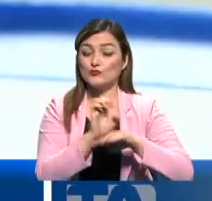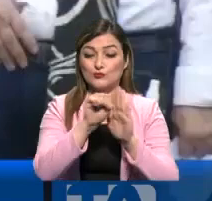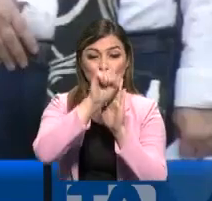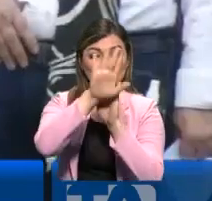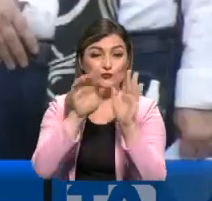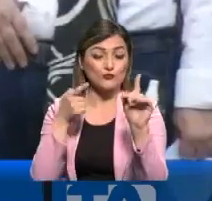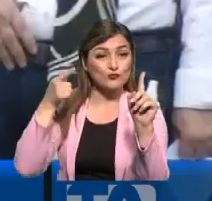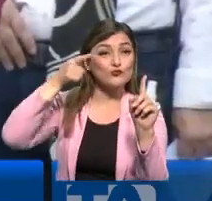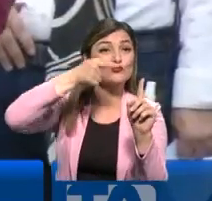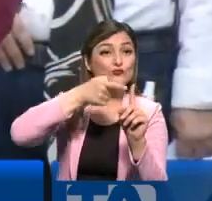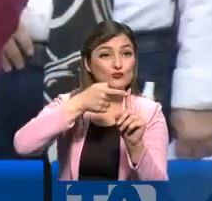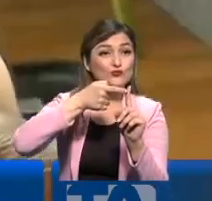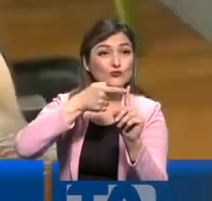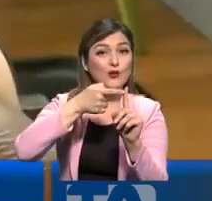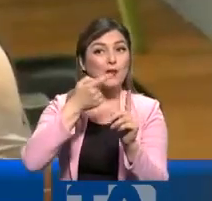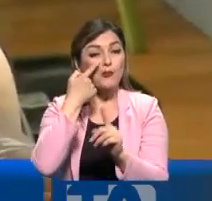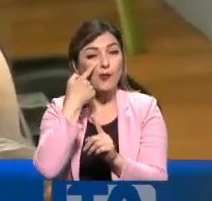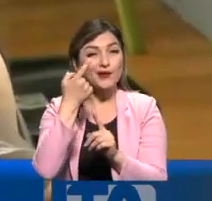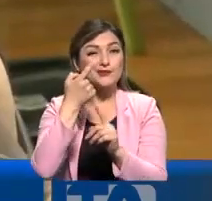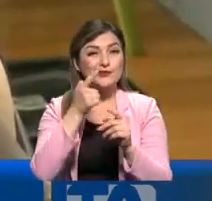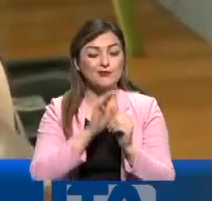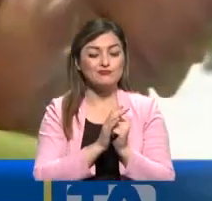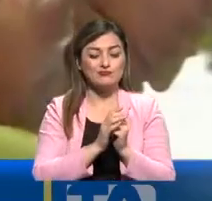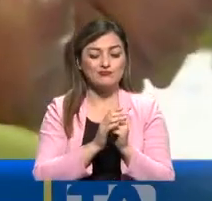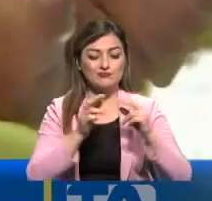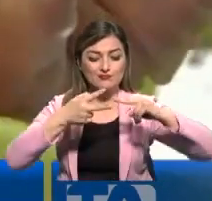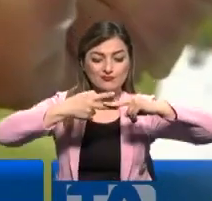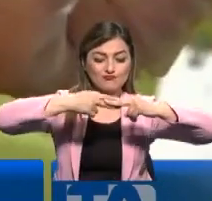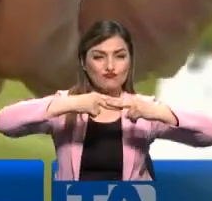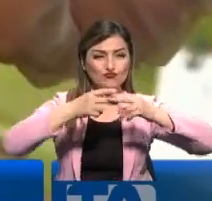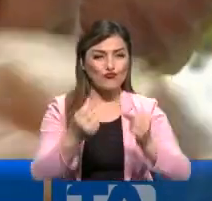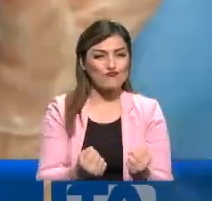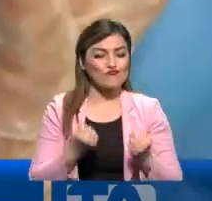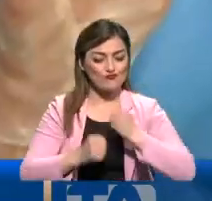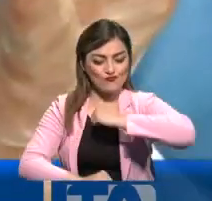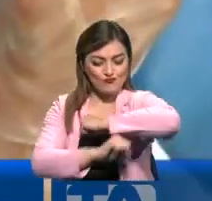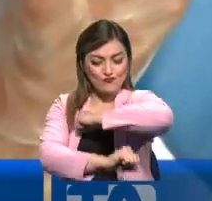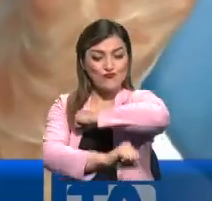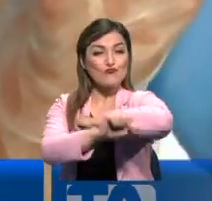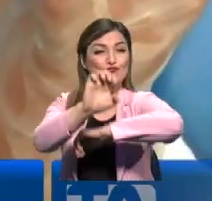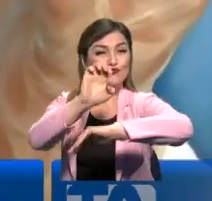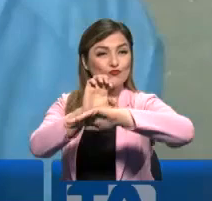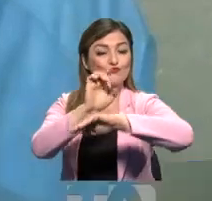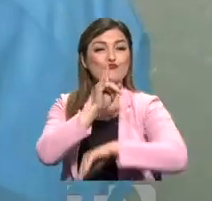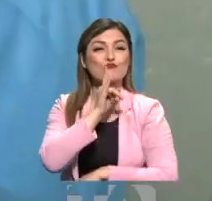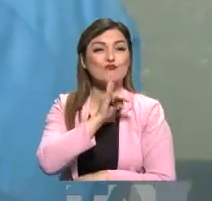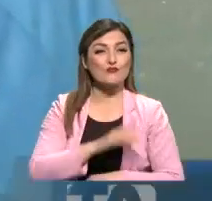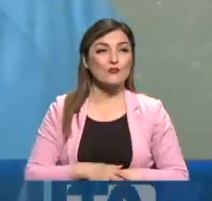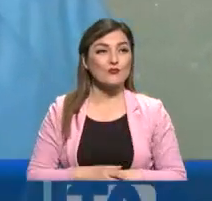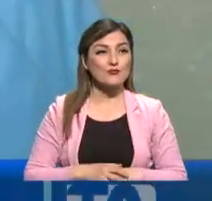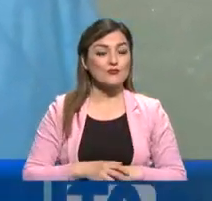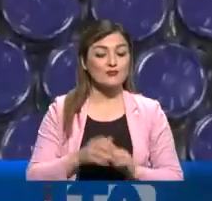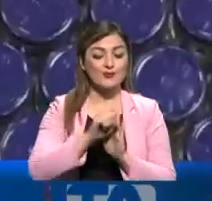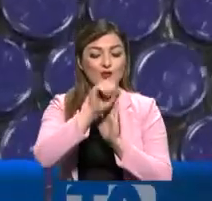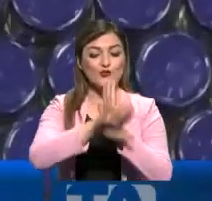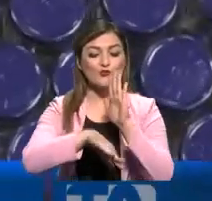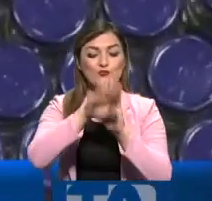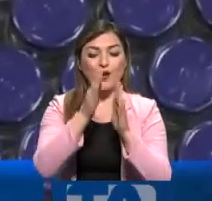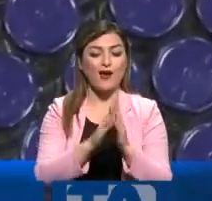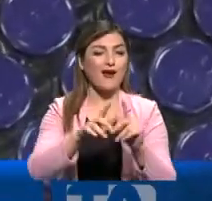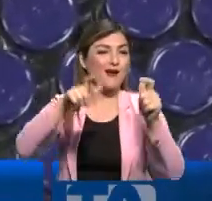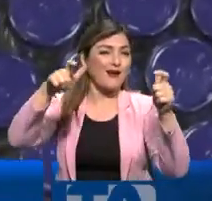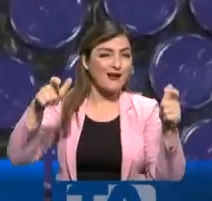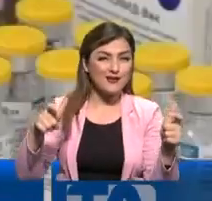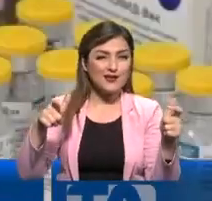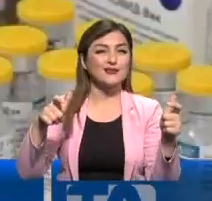directa es una evidencia de las sólidas relaciones entre los eeuu y ecuador es ésta se convierte en la donación más grande